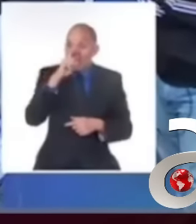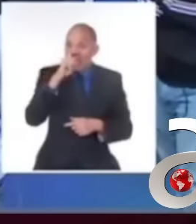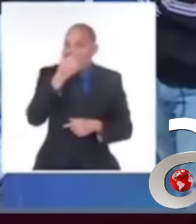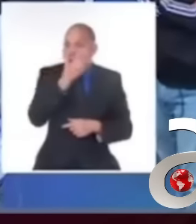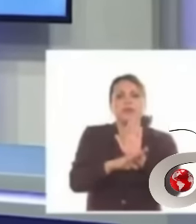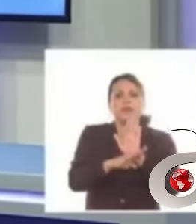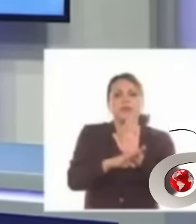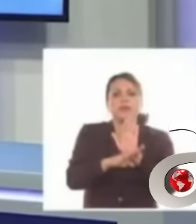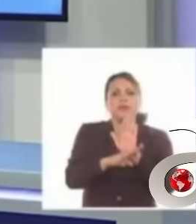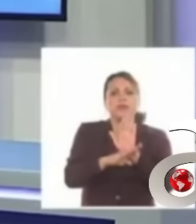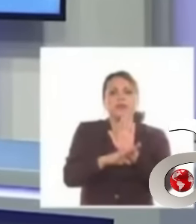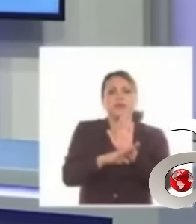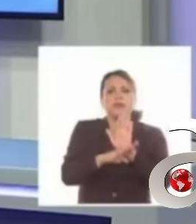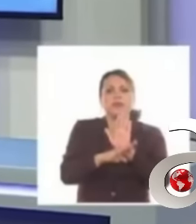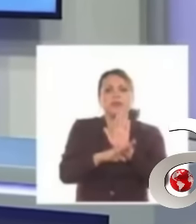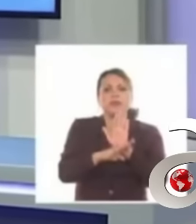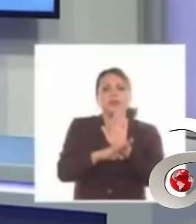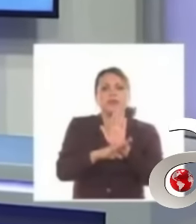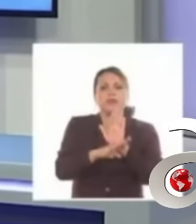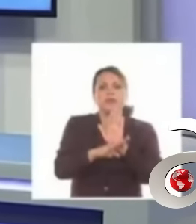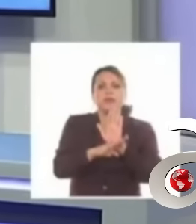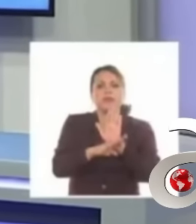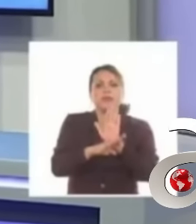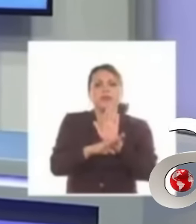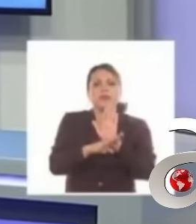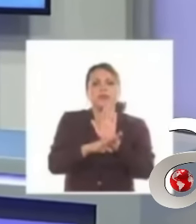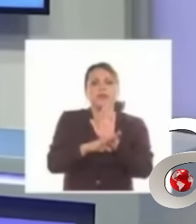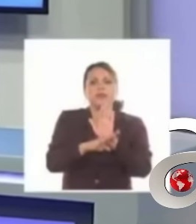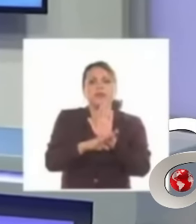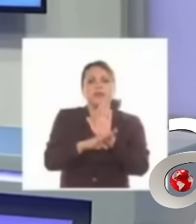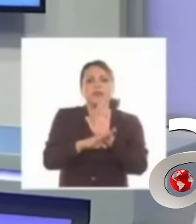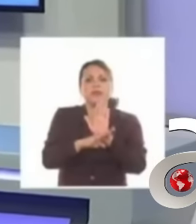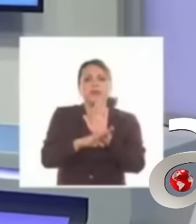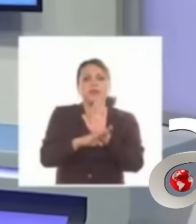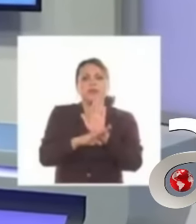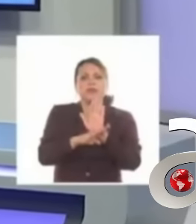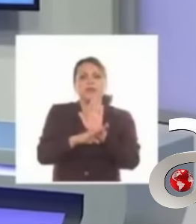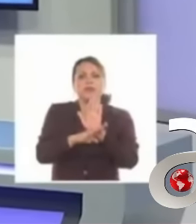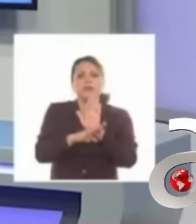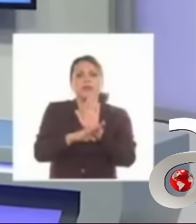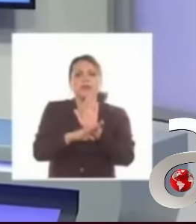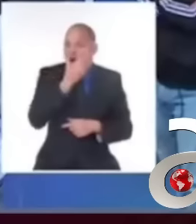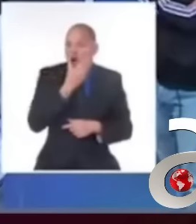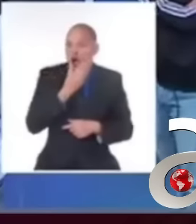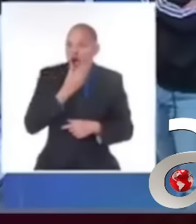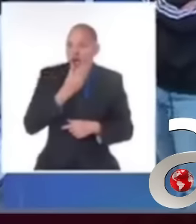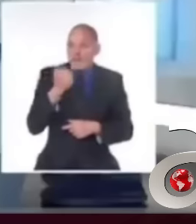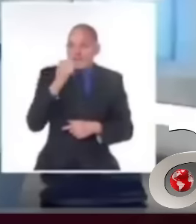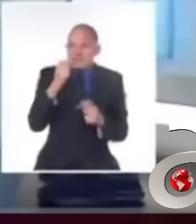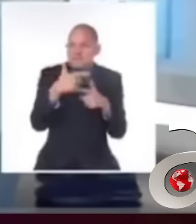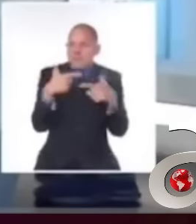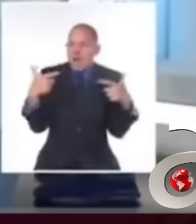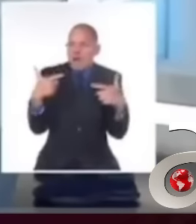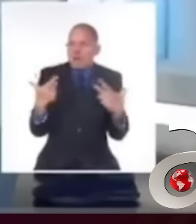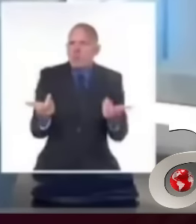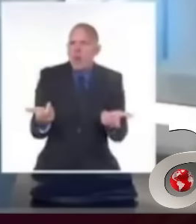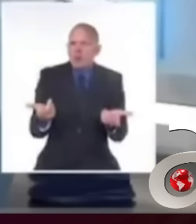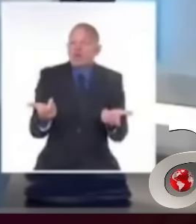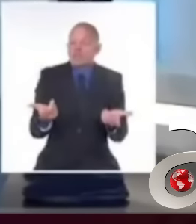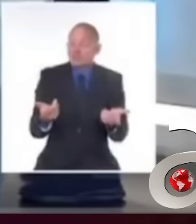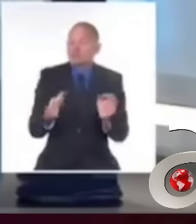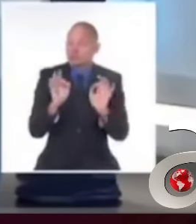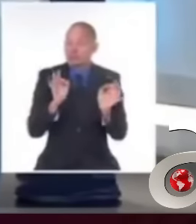y especialmente La Habana. Sin embargo, tanto Matanzas, debido a su afluencia turística, como la capital, por su